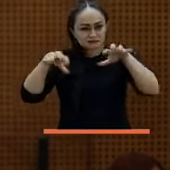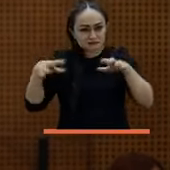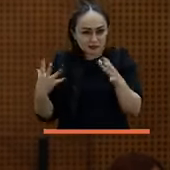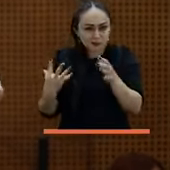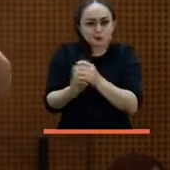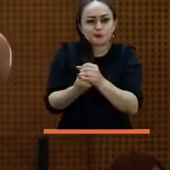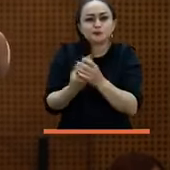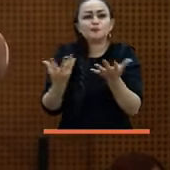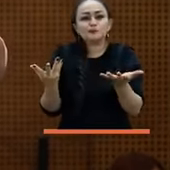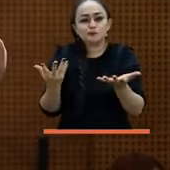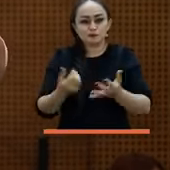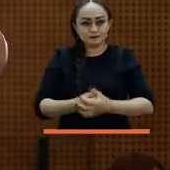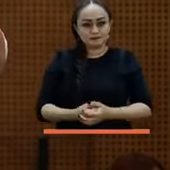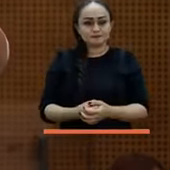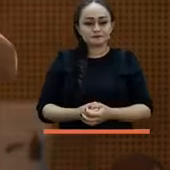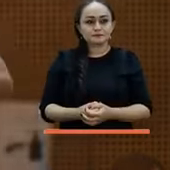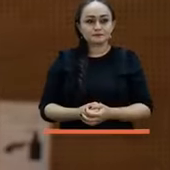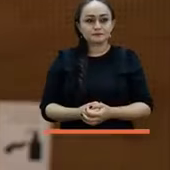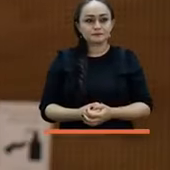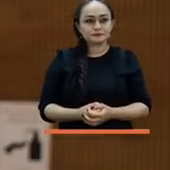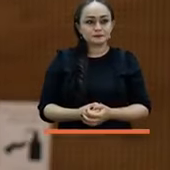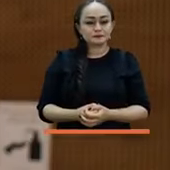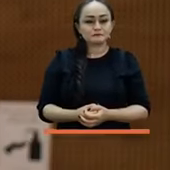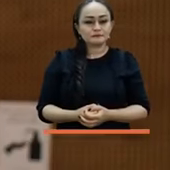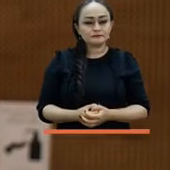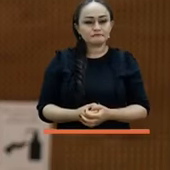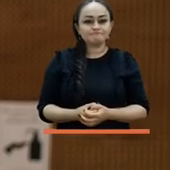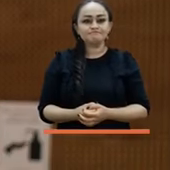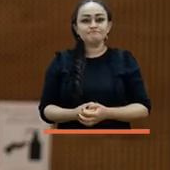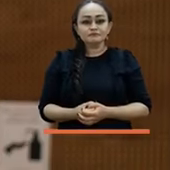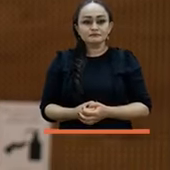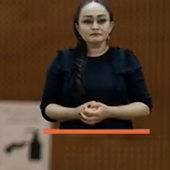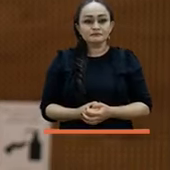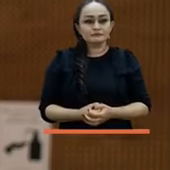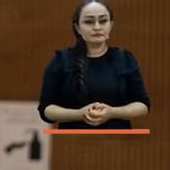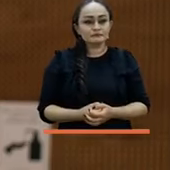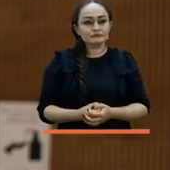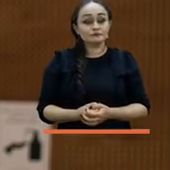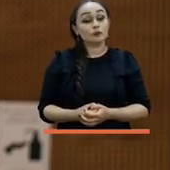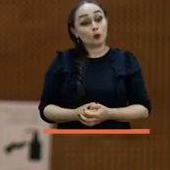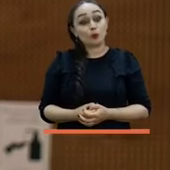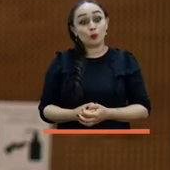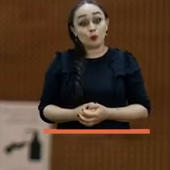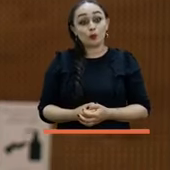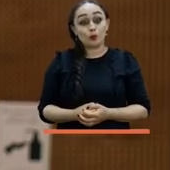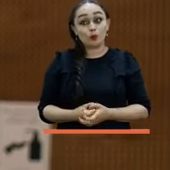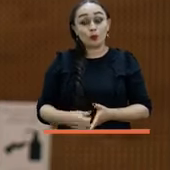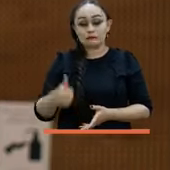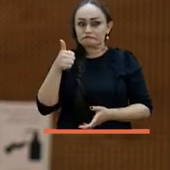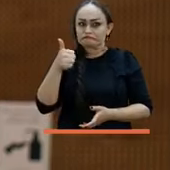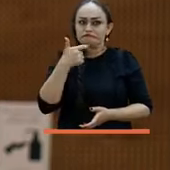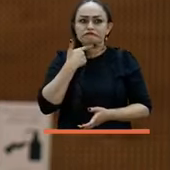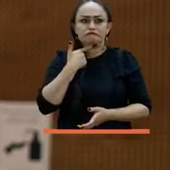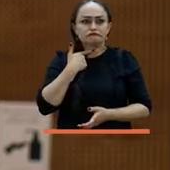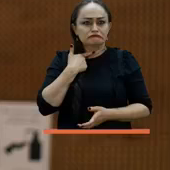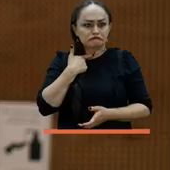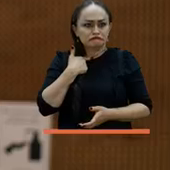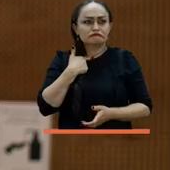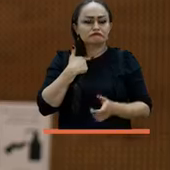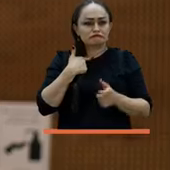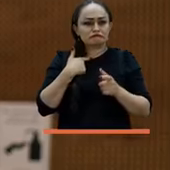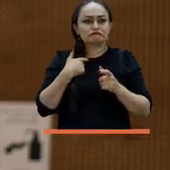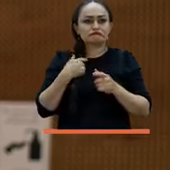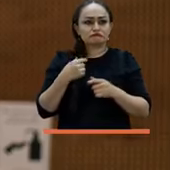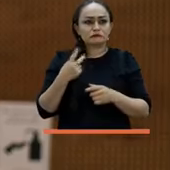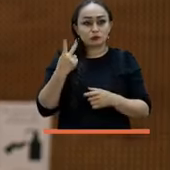incluyentes perfecto bueno principalmente me gustó mucho la participación de los dos participantes